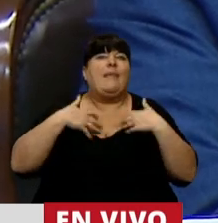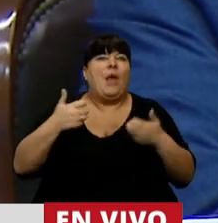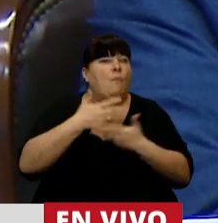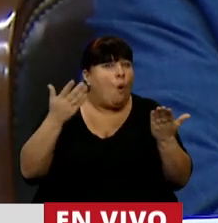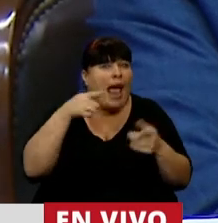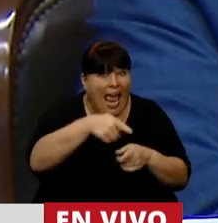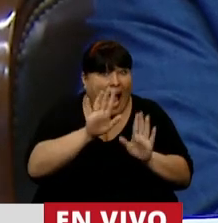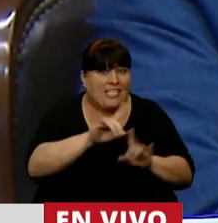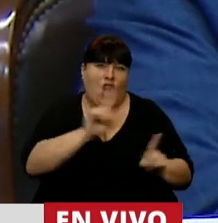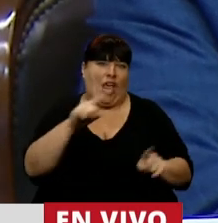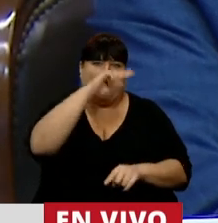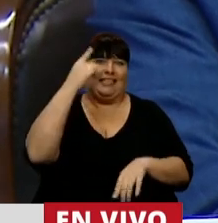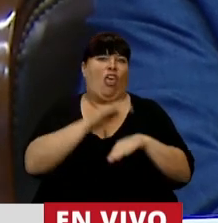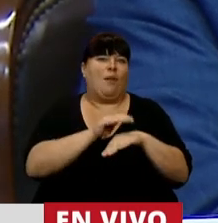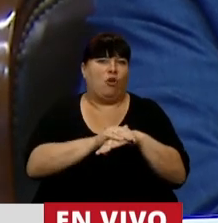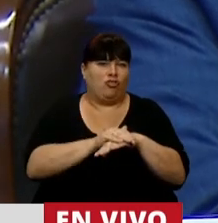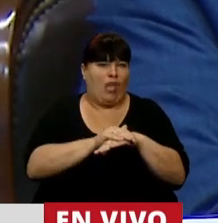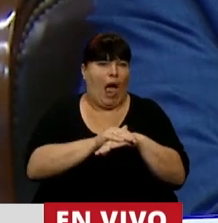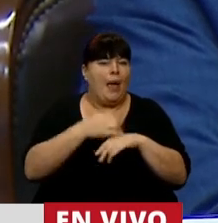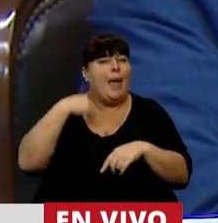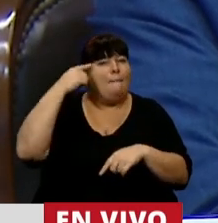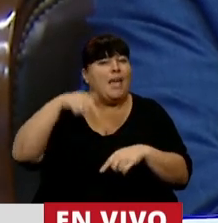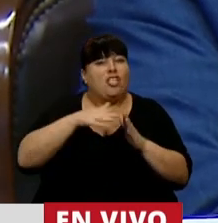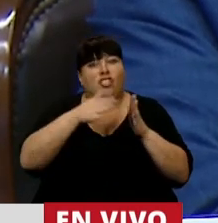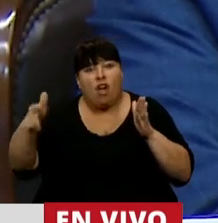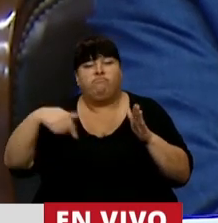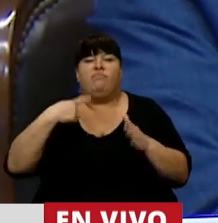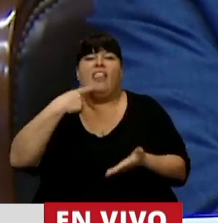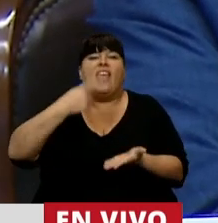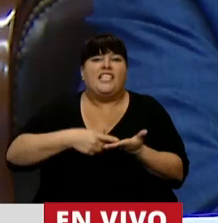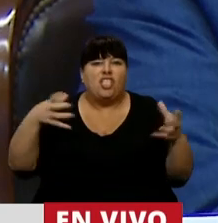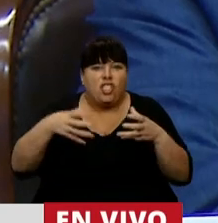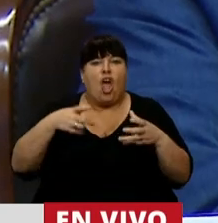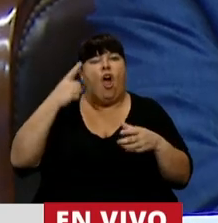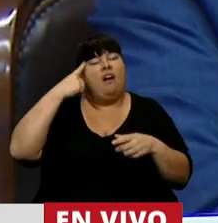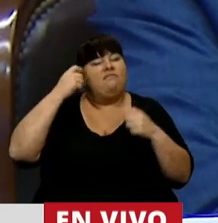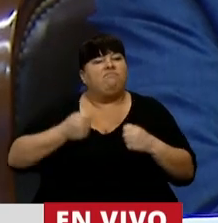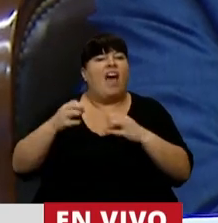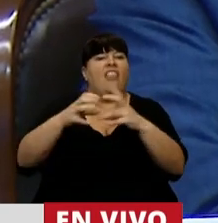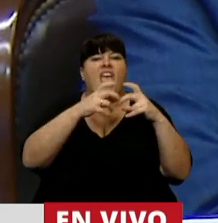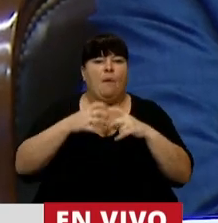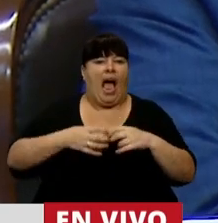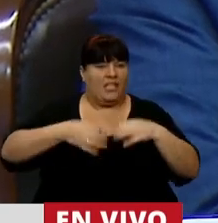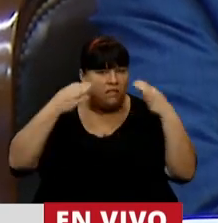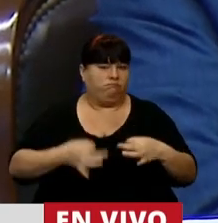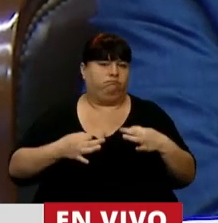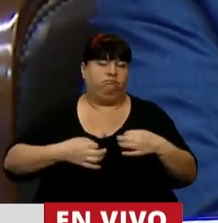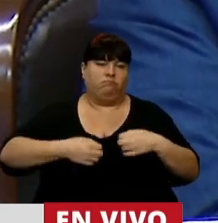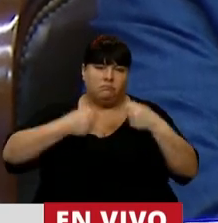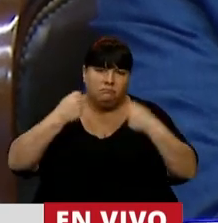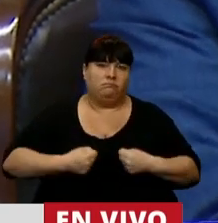salud pública no es un Estado responsable. Creo que esta generación hemos decidido abordar este debate con mucha firmeza, con